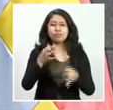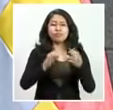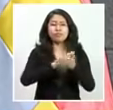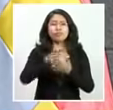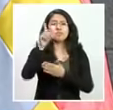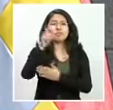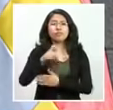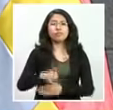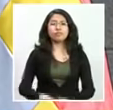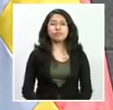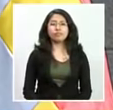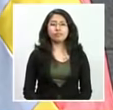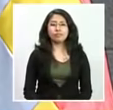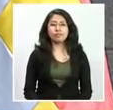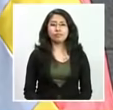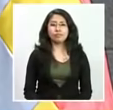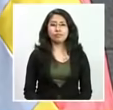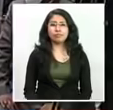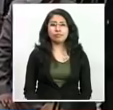hacer.